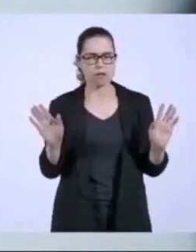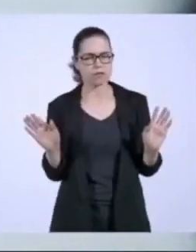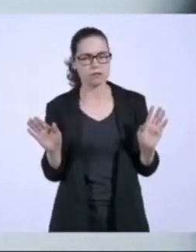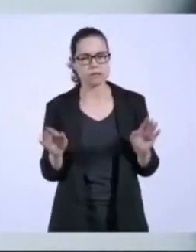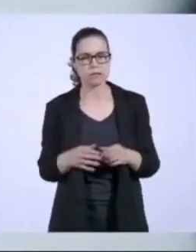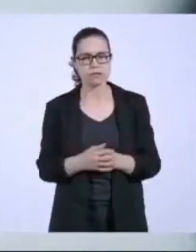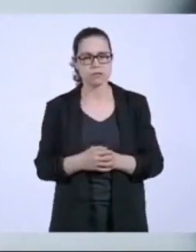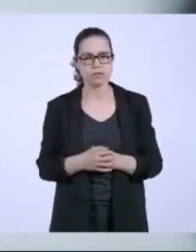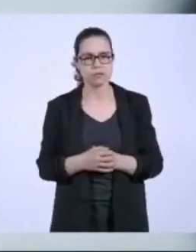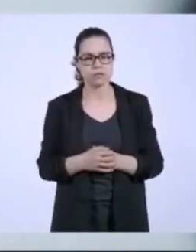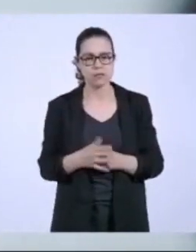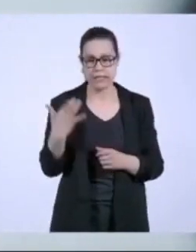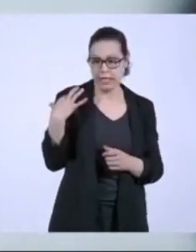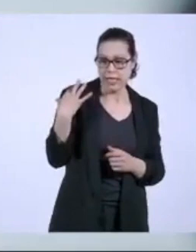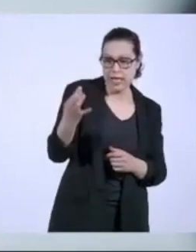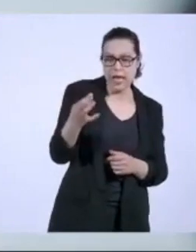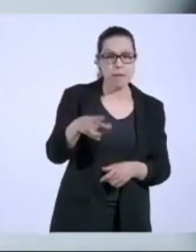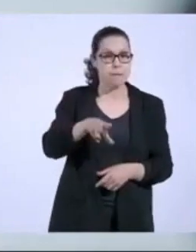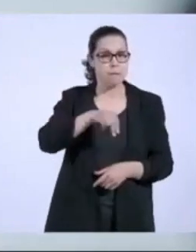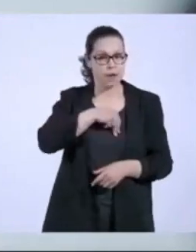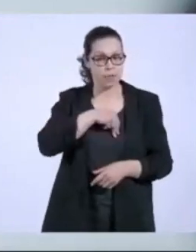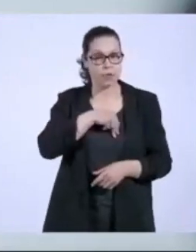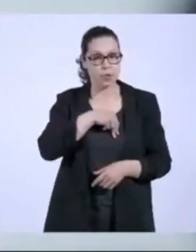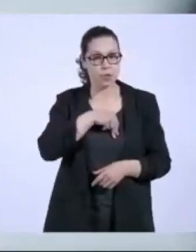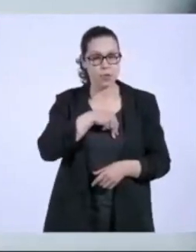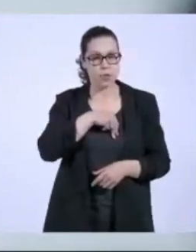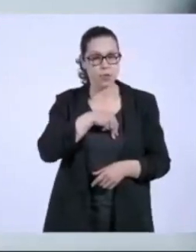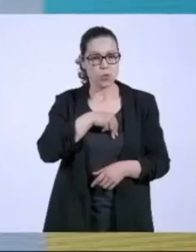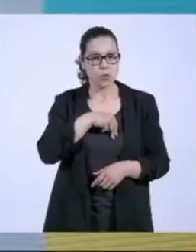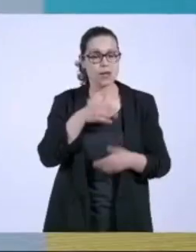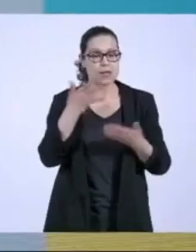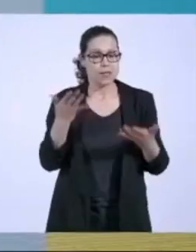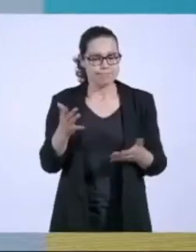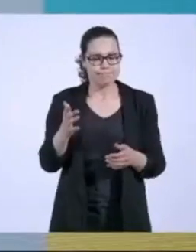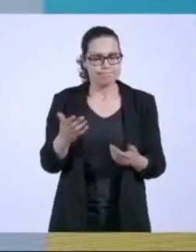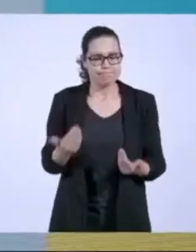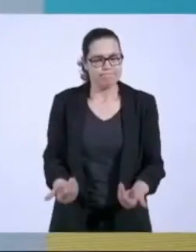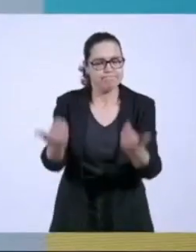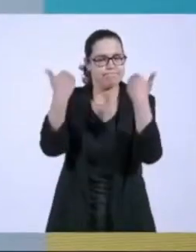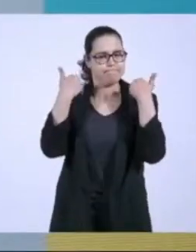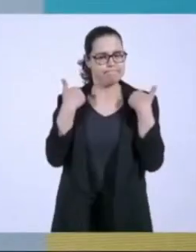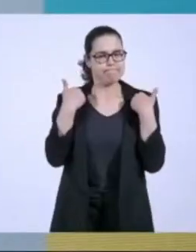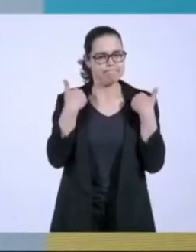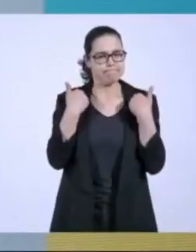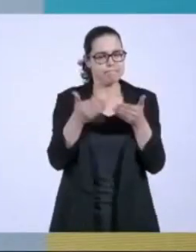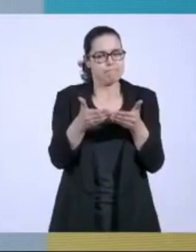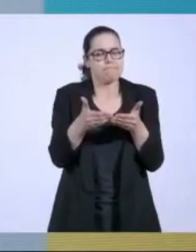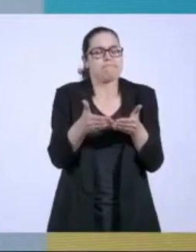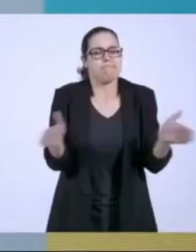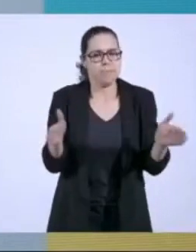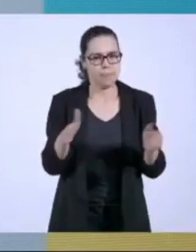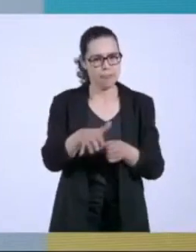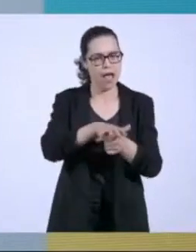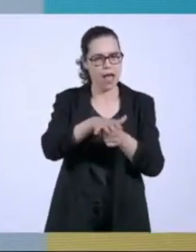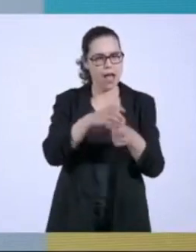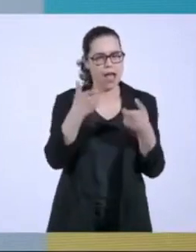Que fose eu elixido e, polo tanto, o encargado de abrir camiño, unha vez máis, no eido da fotografía,